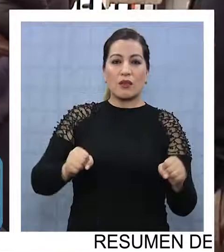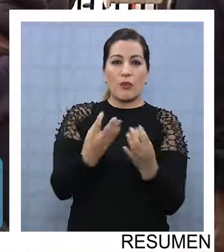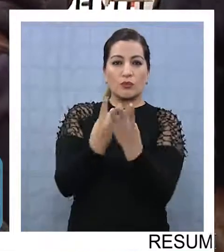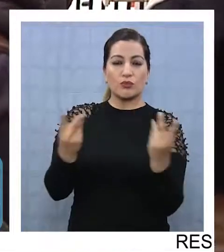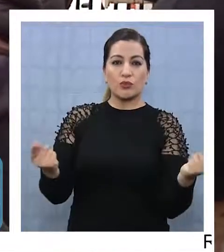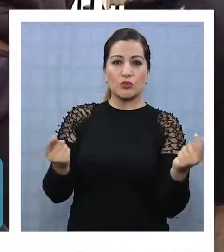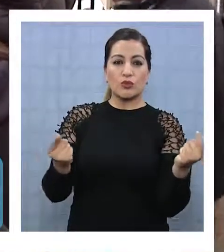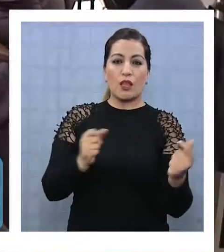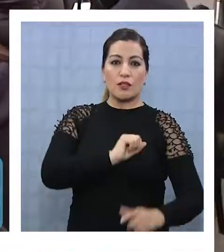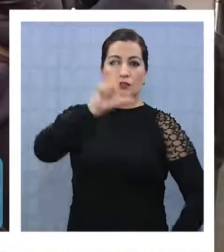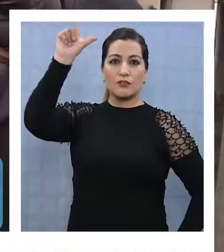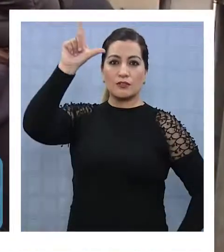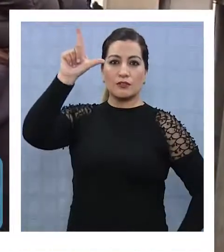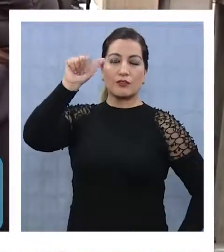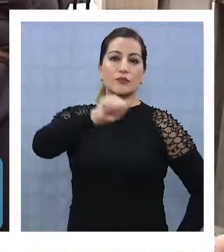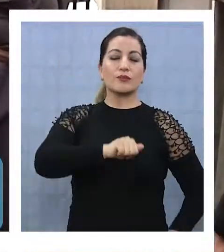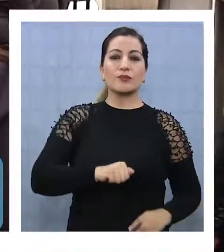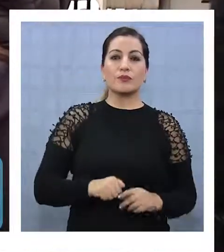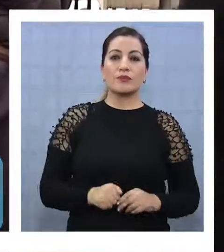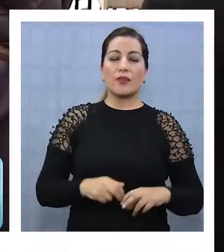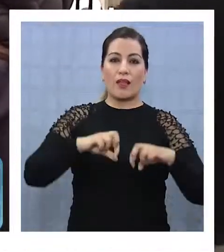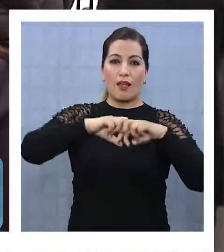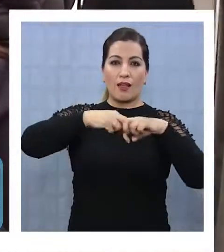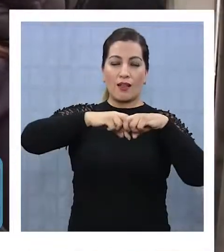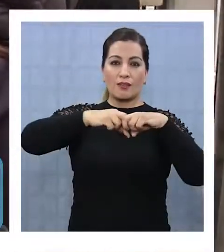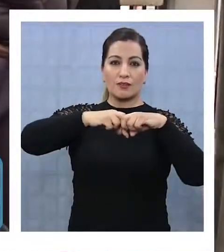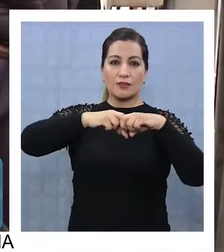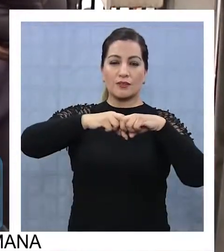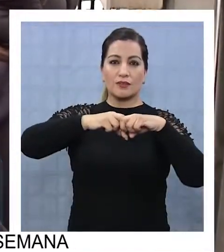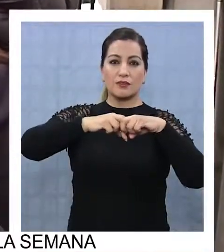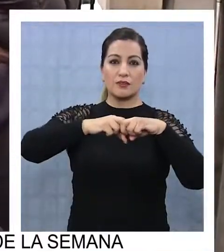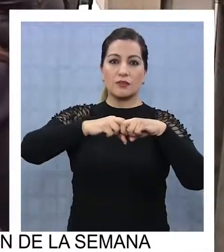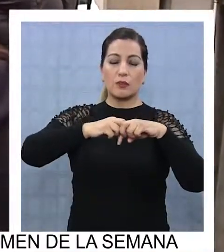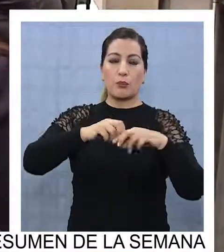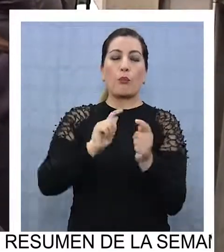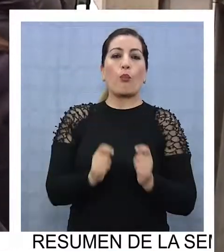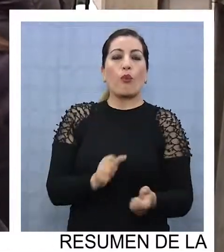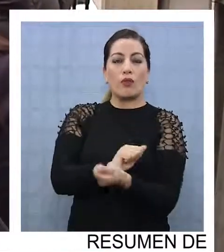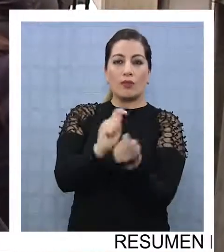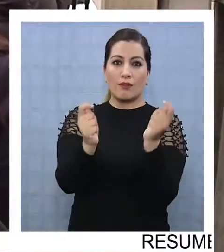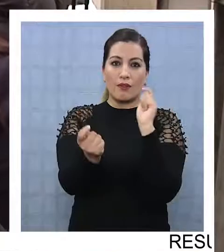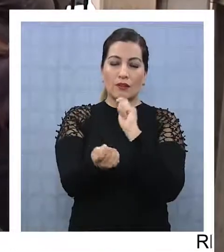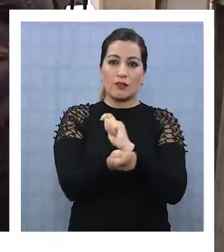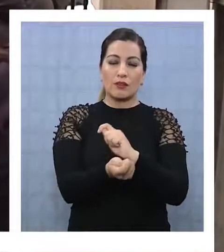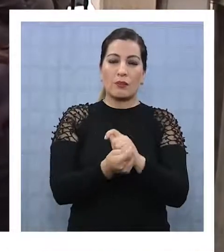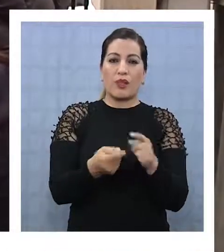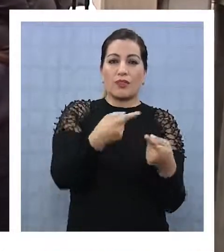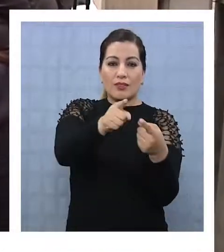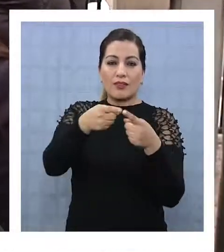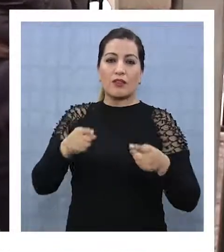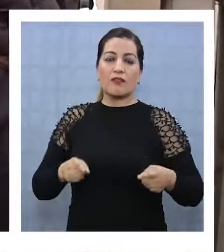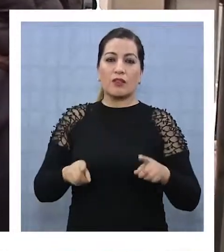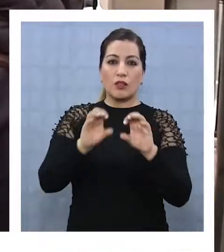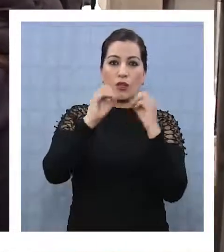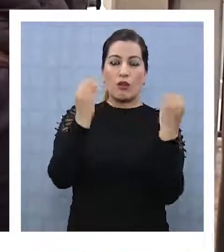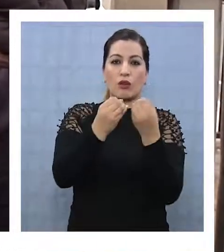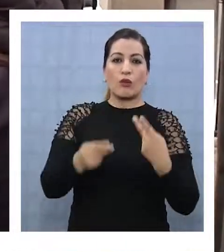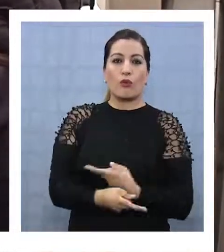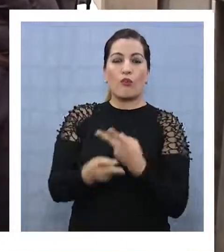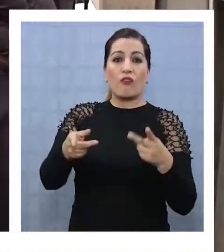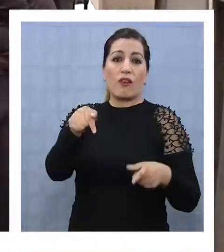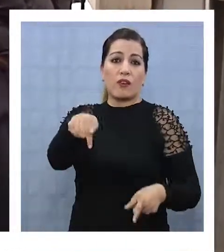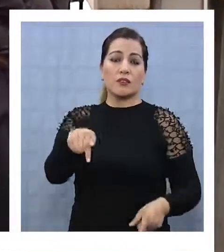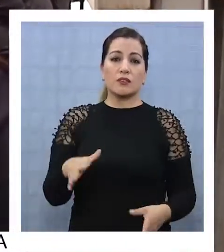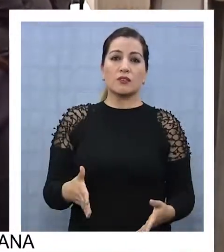soluciones de sistemas solares de electricidad de forma renovable para diferentes órganos públicos. En